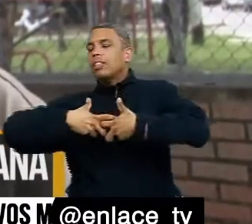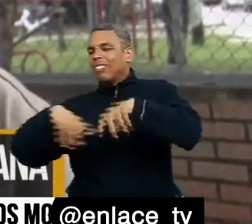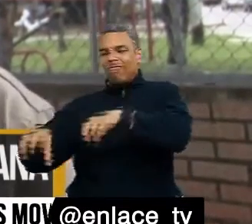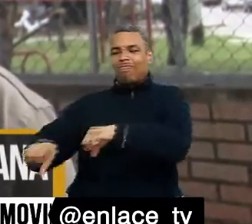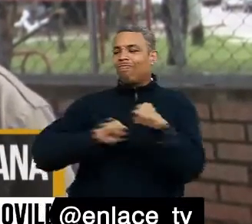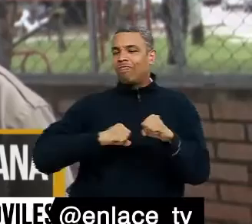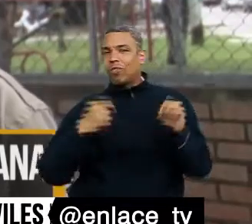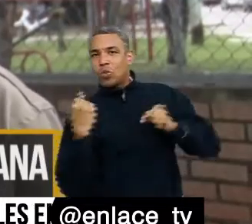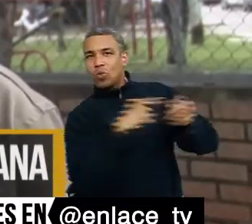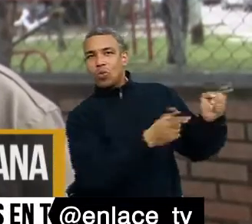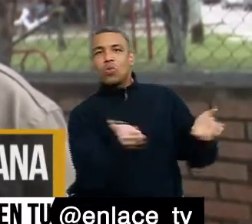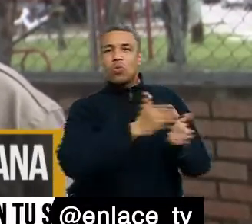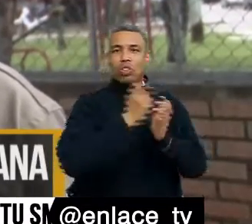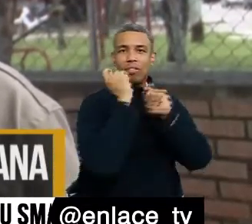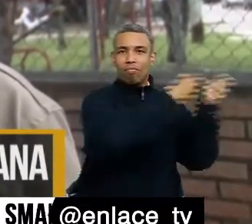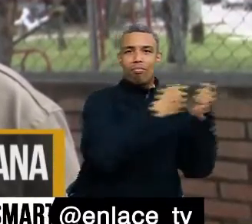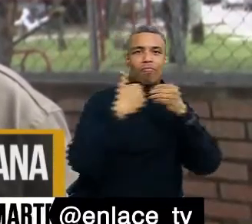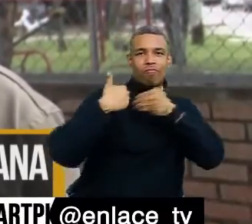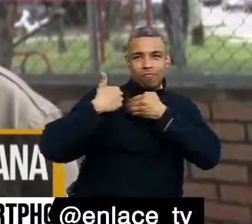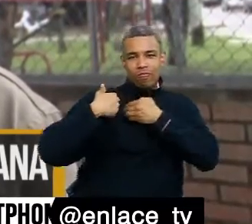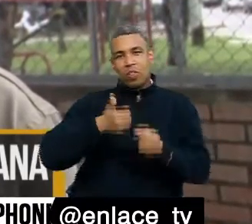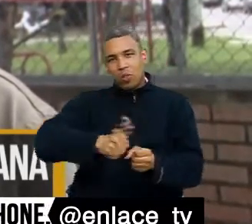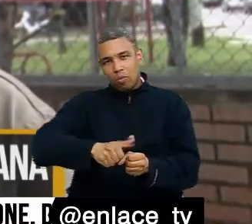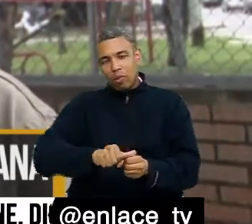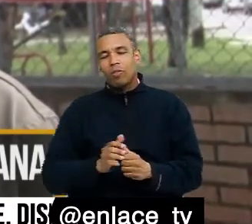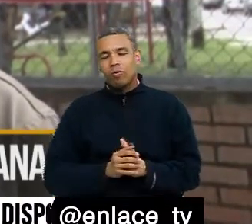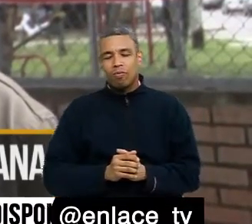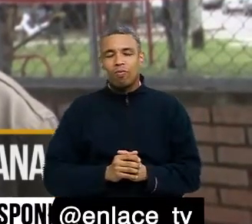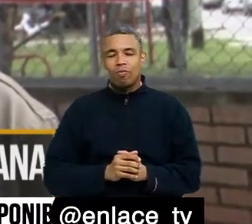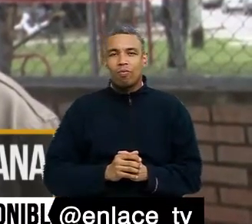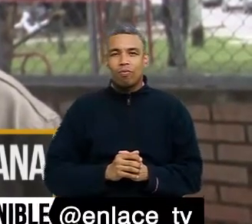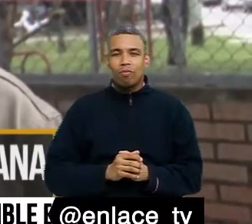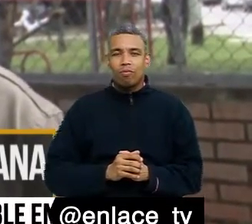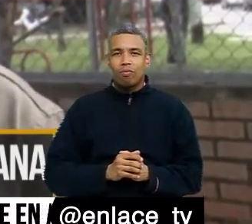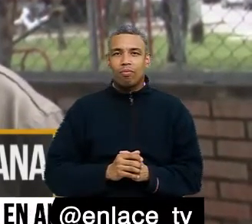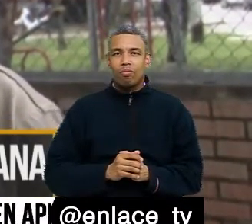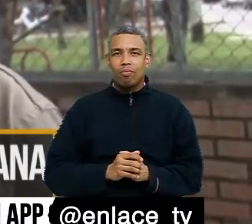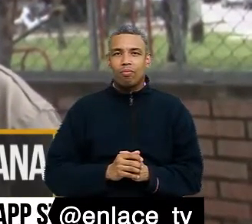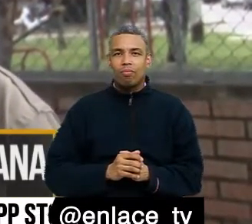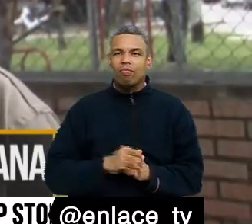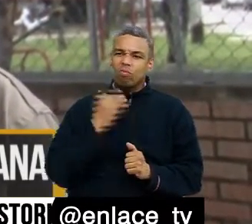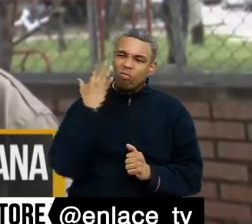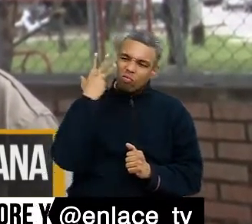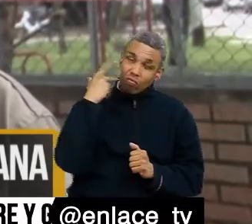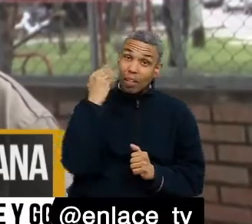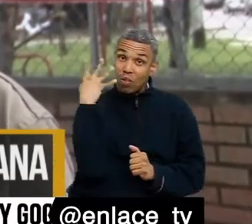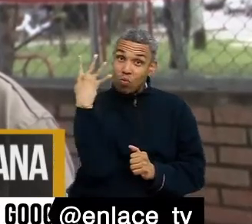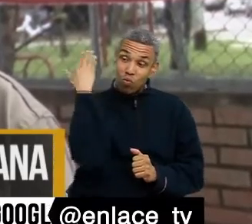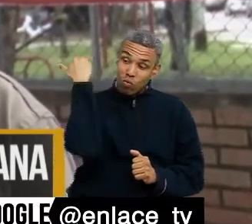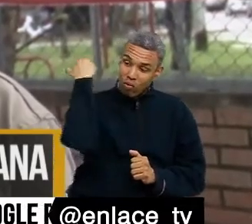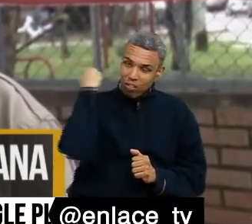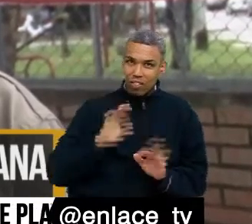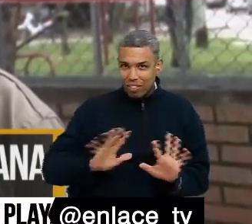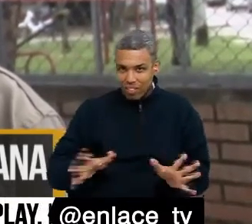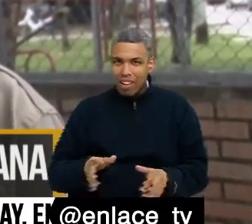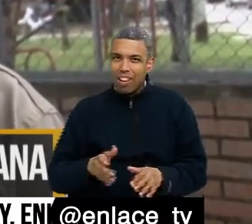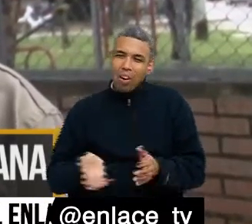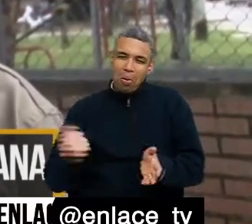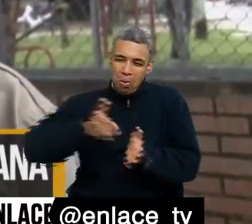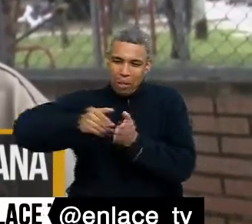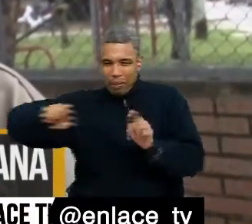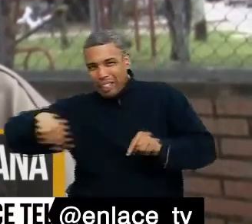Ocurre 4 días precisamente después de que se haya dado el paso del